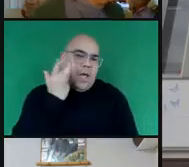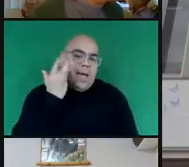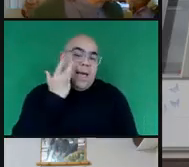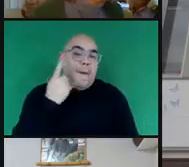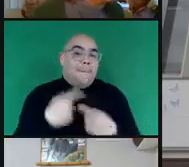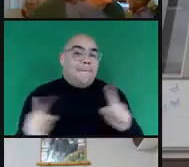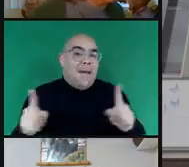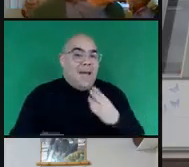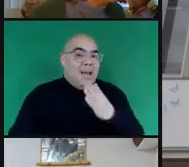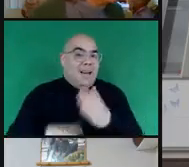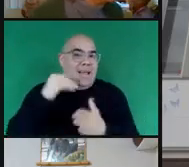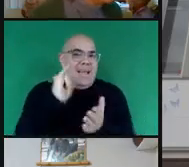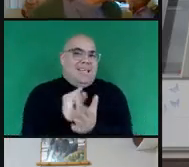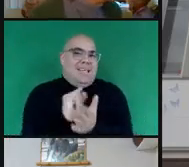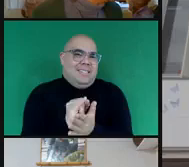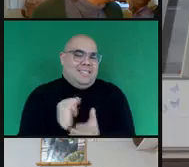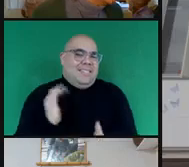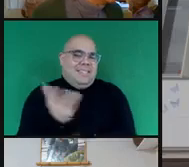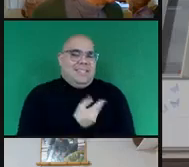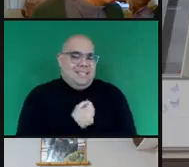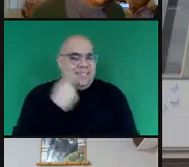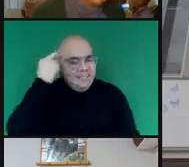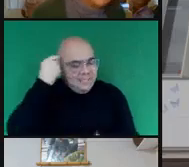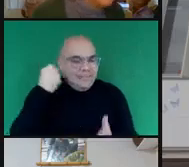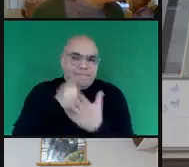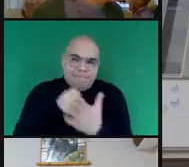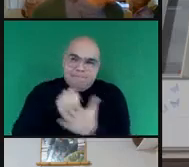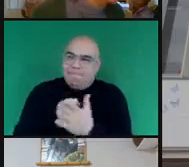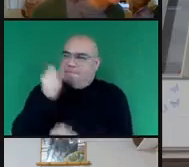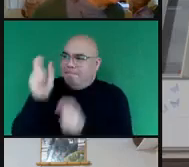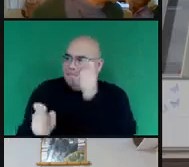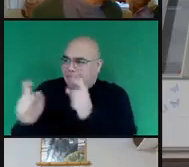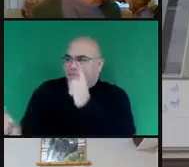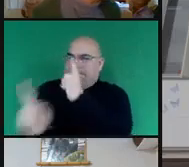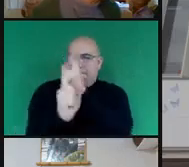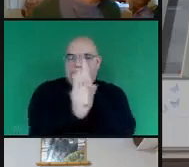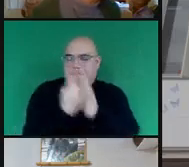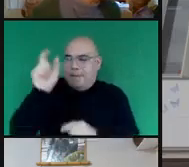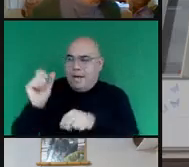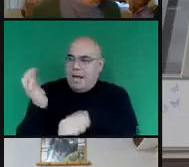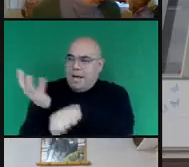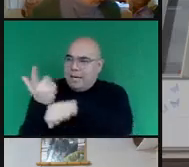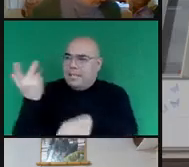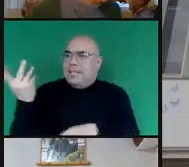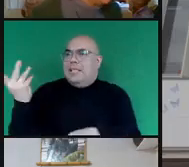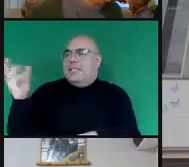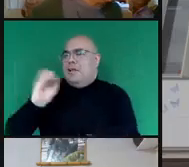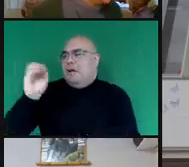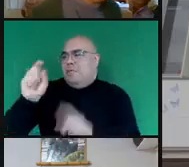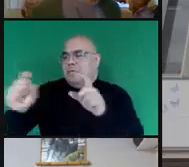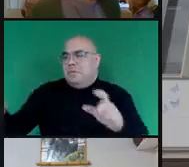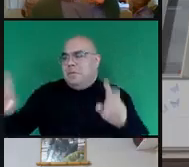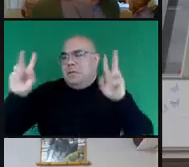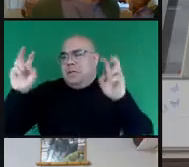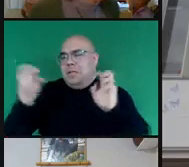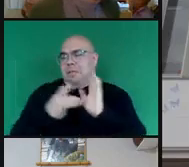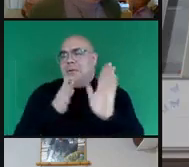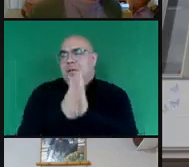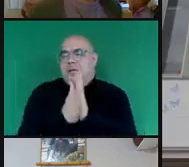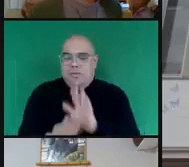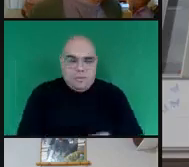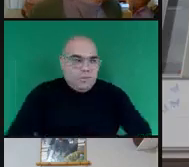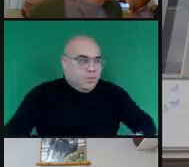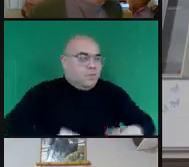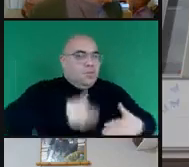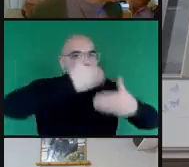quiere decir que no debamos intentar conversar con los grafiteros, los artistas y todos los que intervienen en el campus, porque como dice